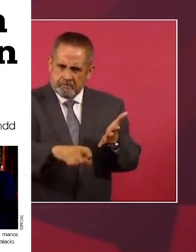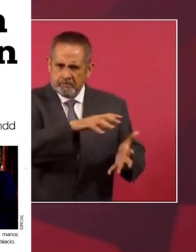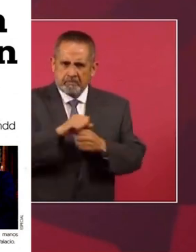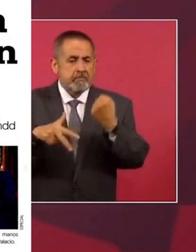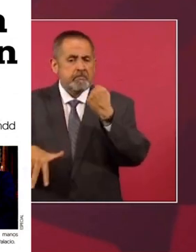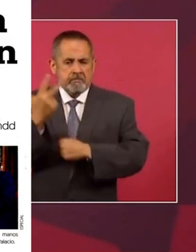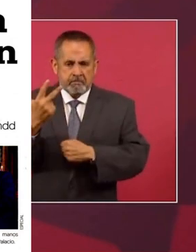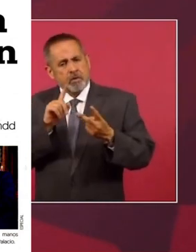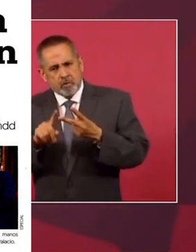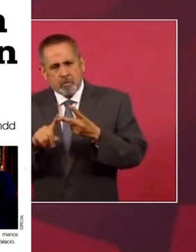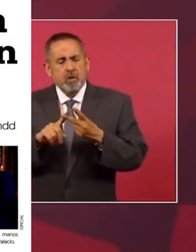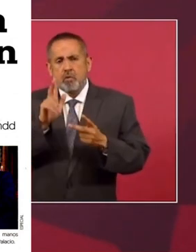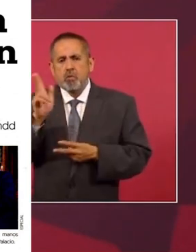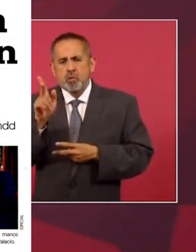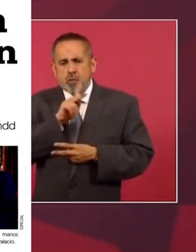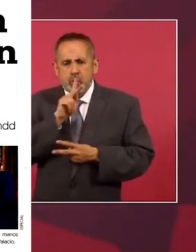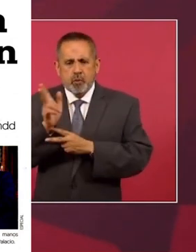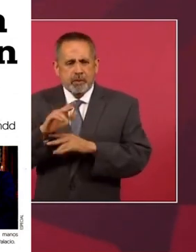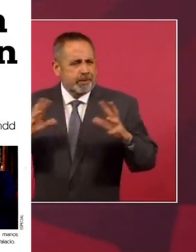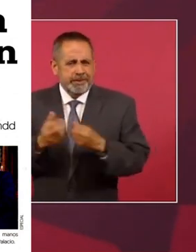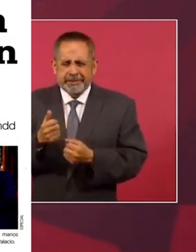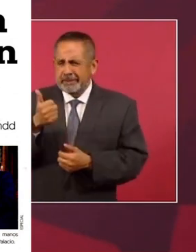13 plantas, alrededor de